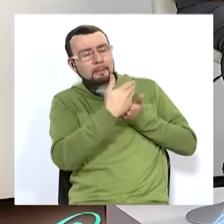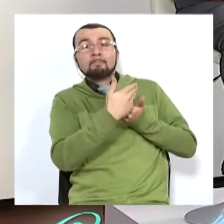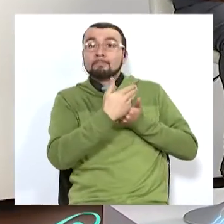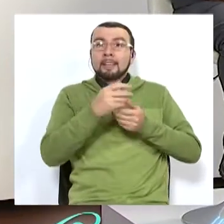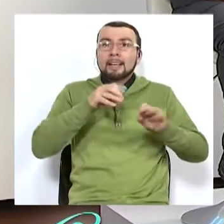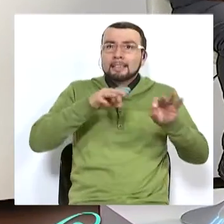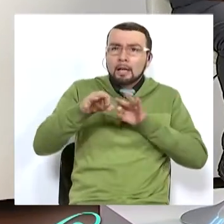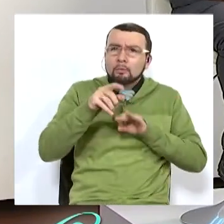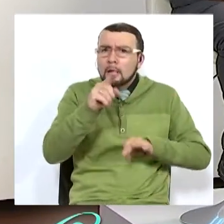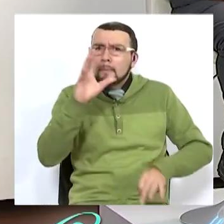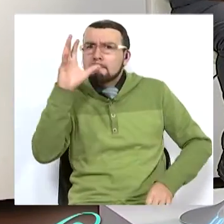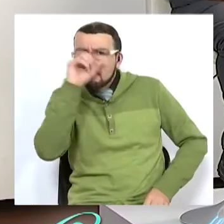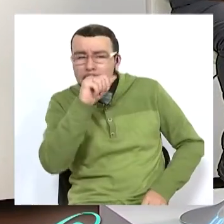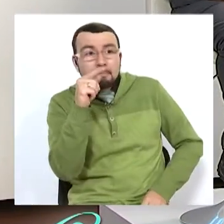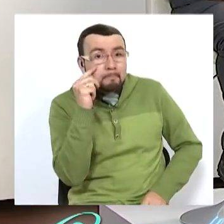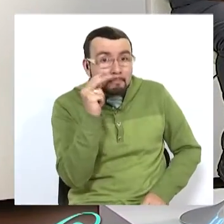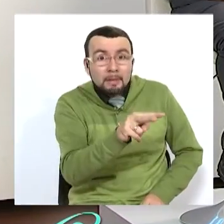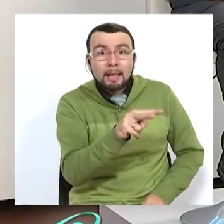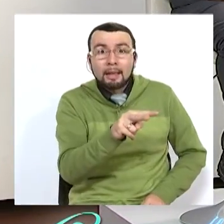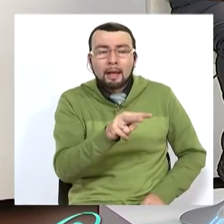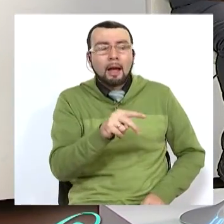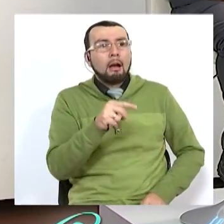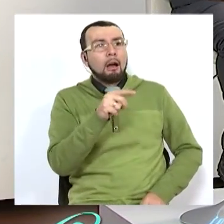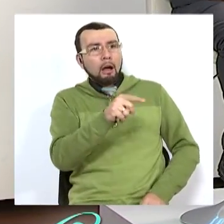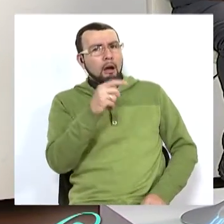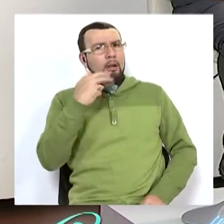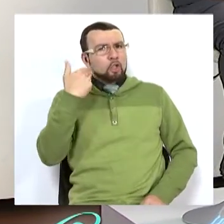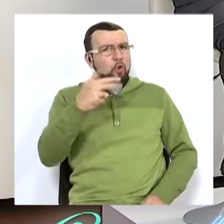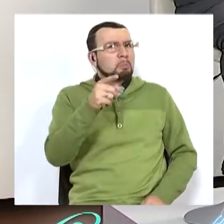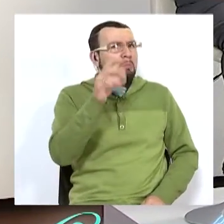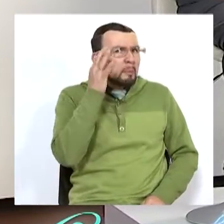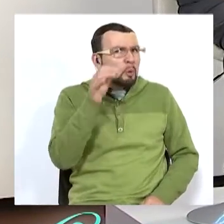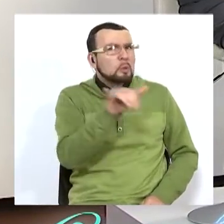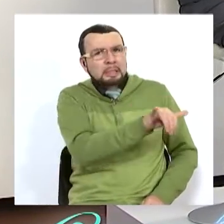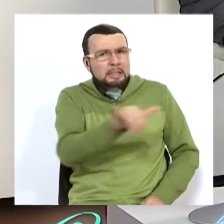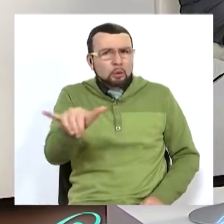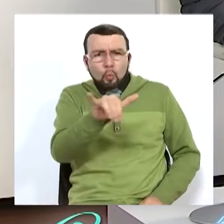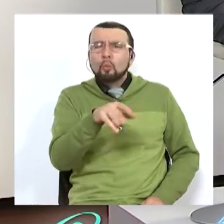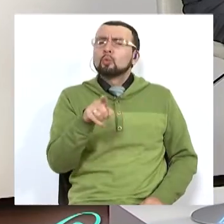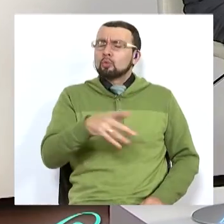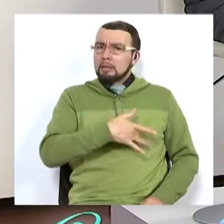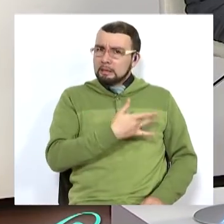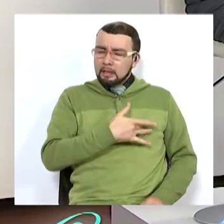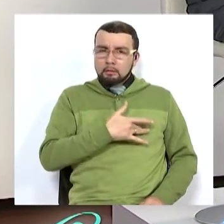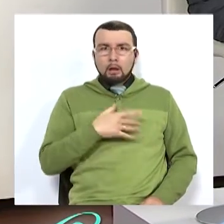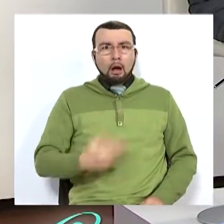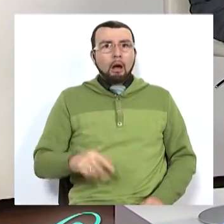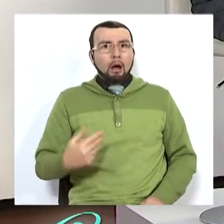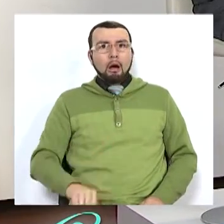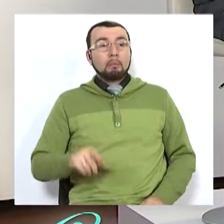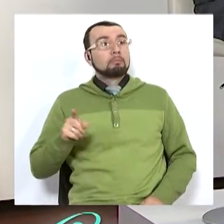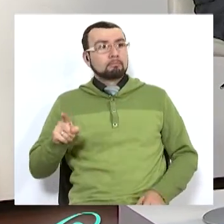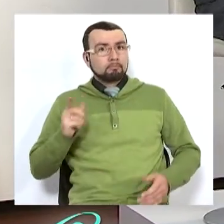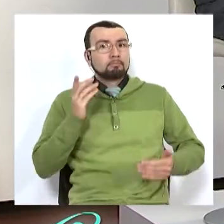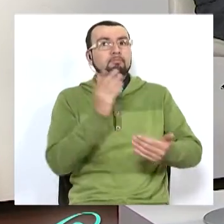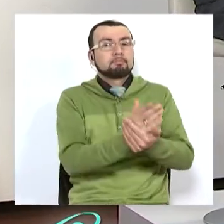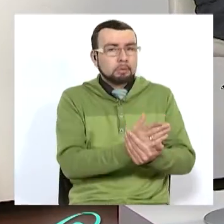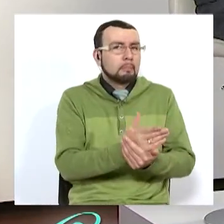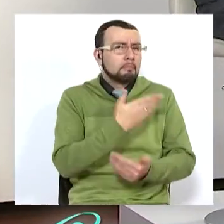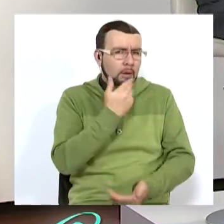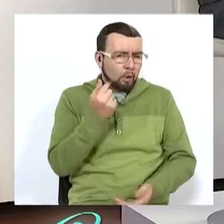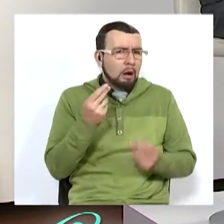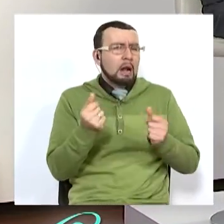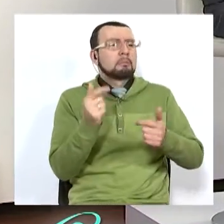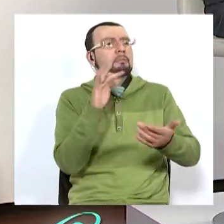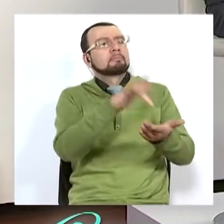ustedes vean, porque una historia de estas puede ser semejante a cosas que les están pasando a ustedes y de pronto llegan tarde a la consulta.